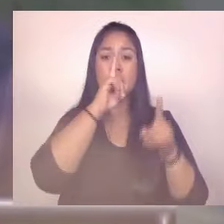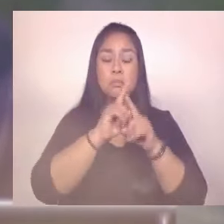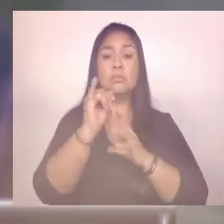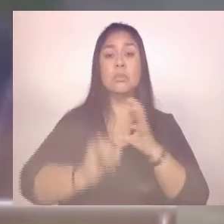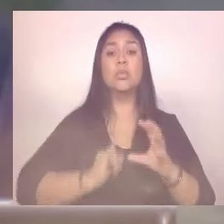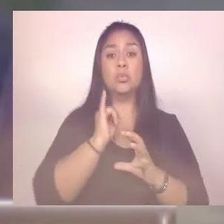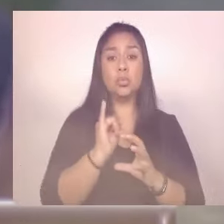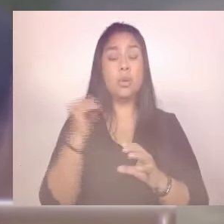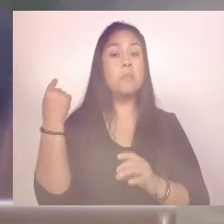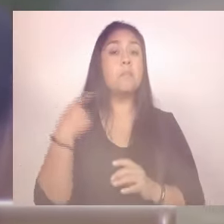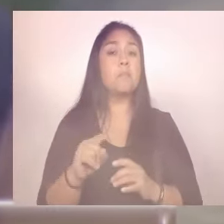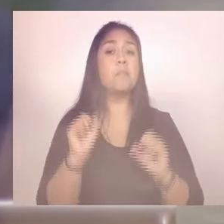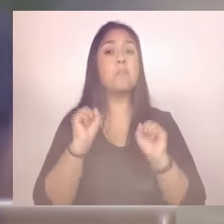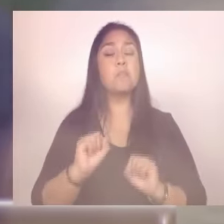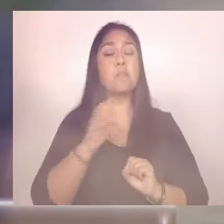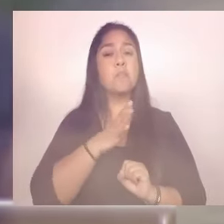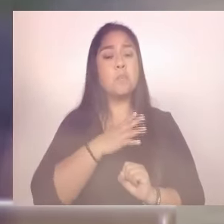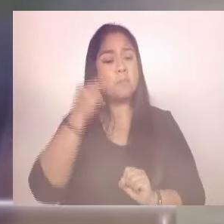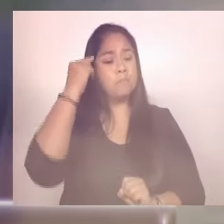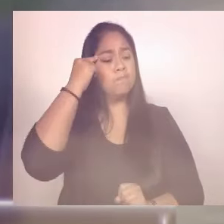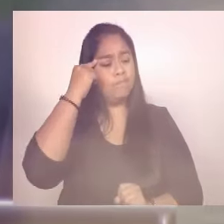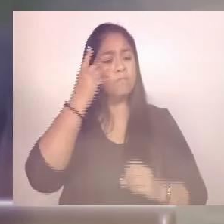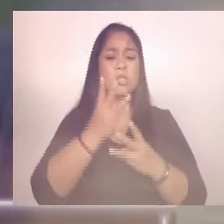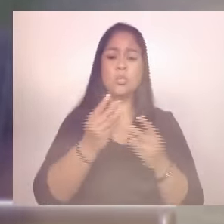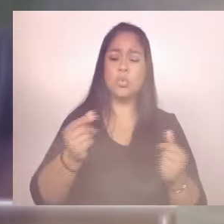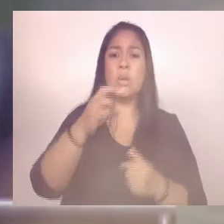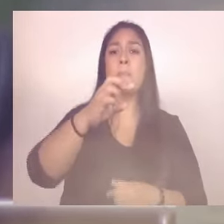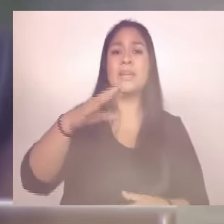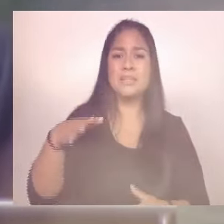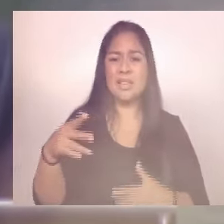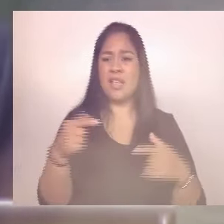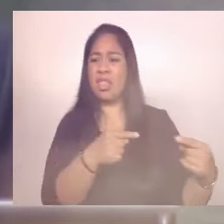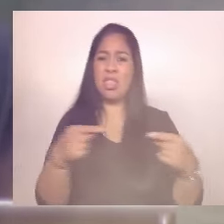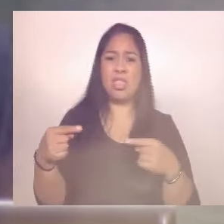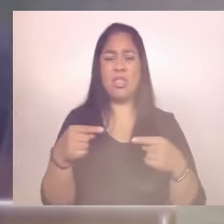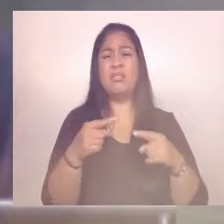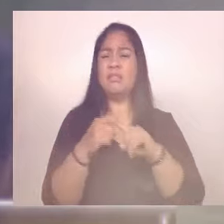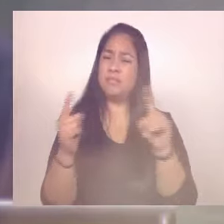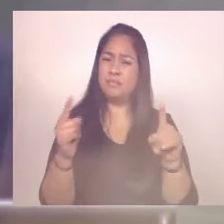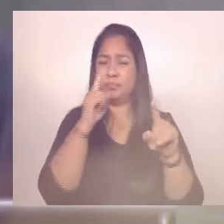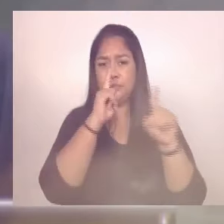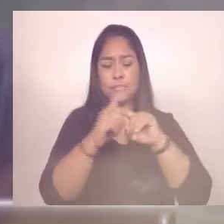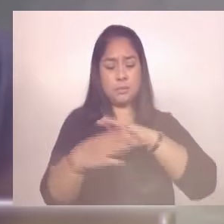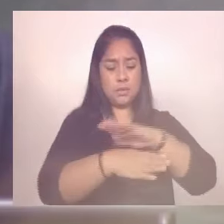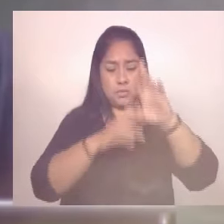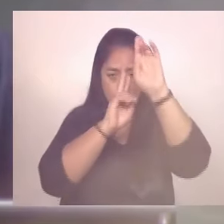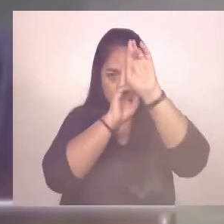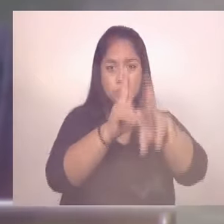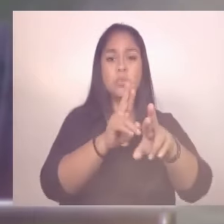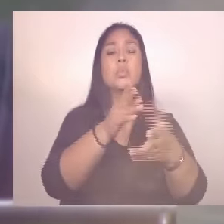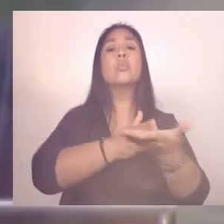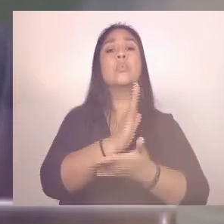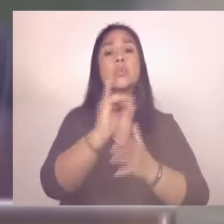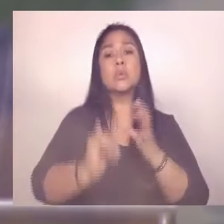e internacionales para que encontremos soluciones pacíficas a las controversias, basadas en el respeto al